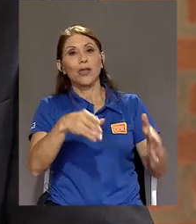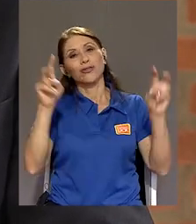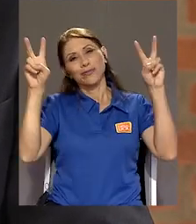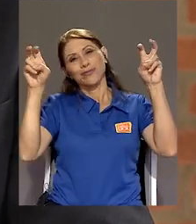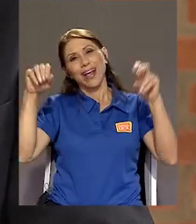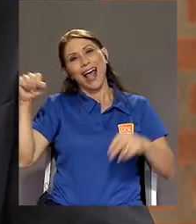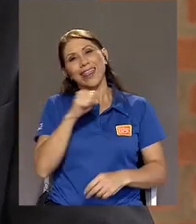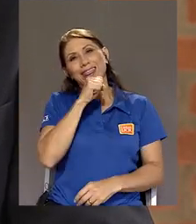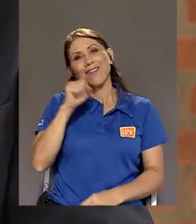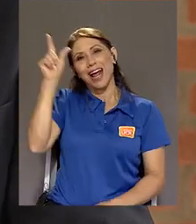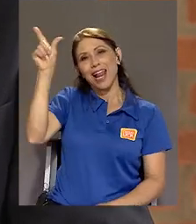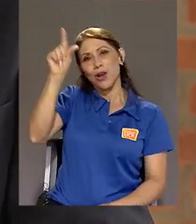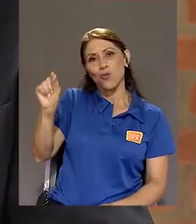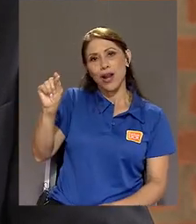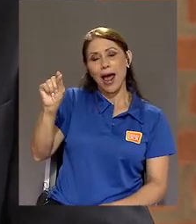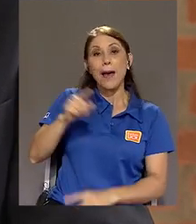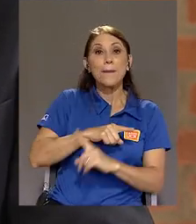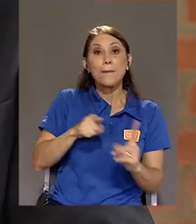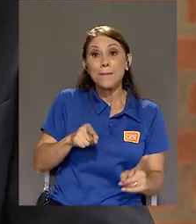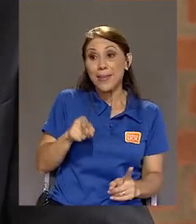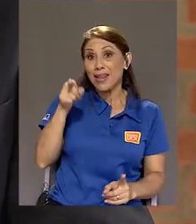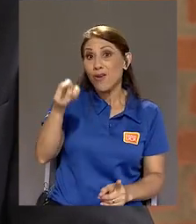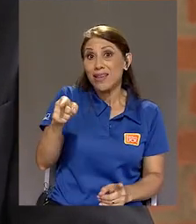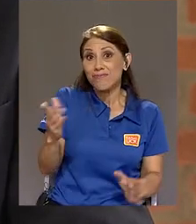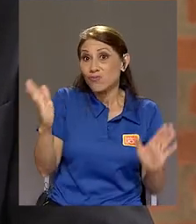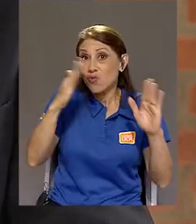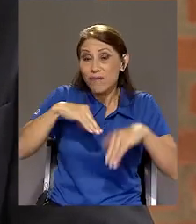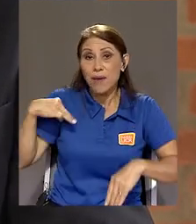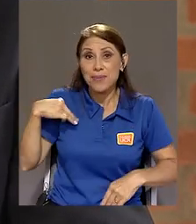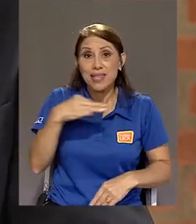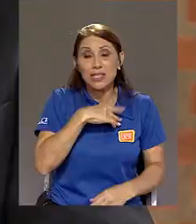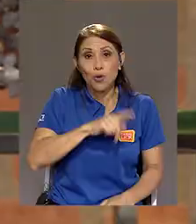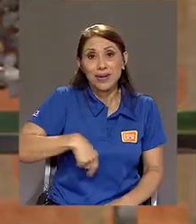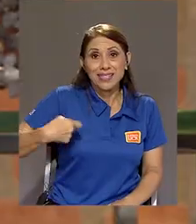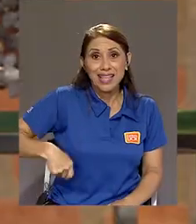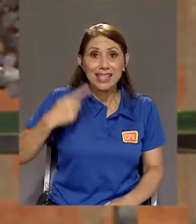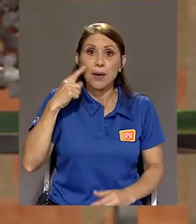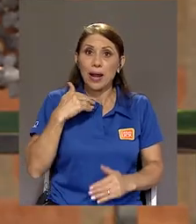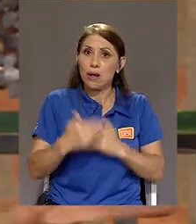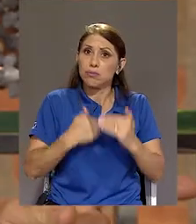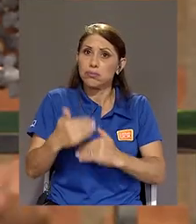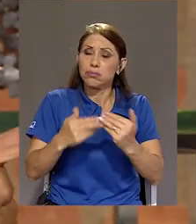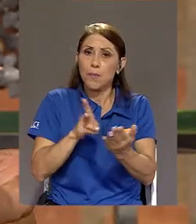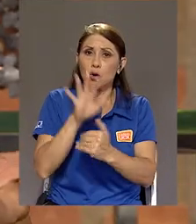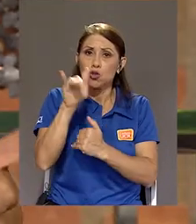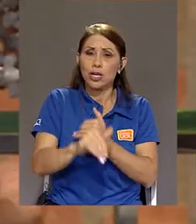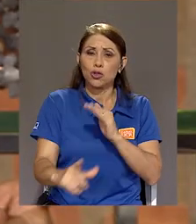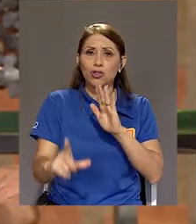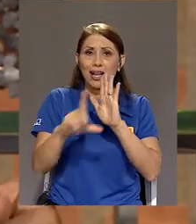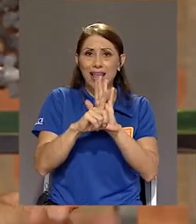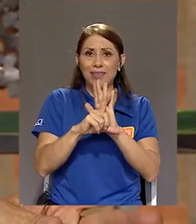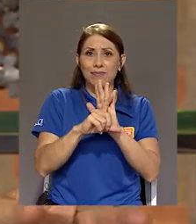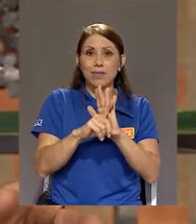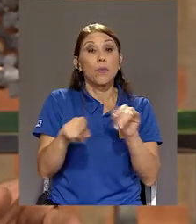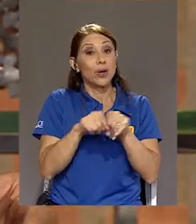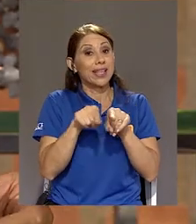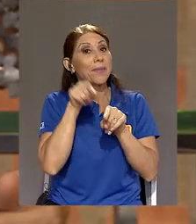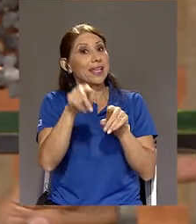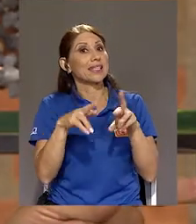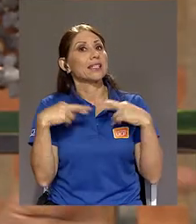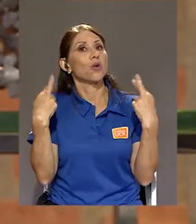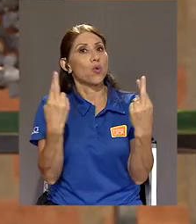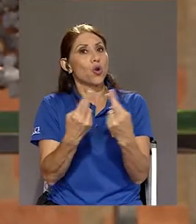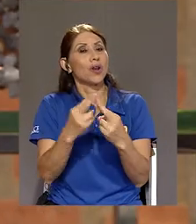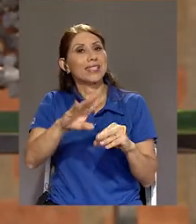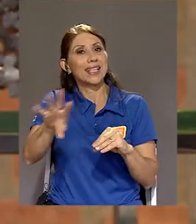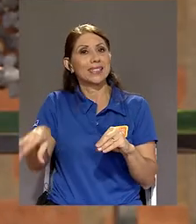ministro de la presidencia que debió haberse movido para darle trámite a los proyectos de ley, porque además era el periodo de ordinarias, de